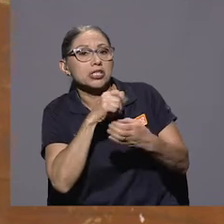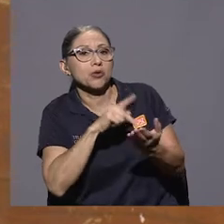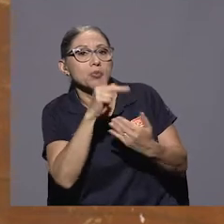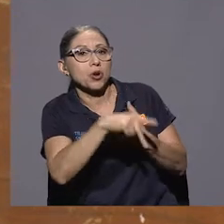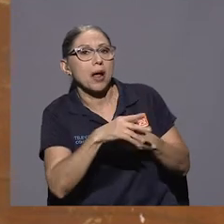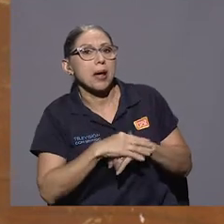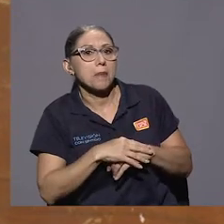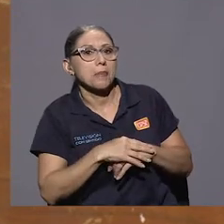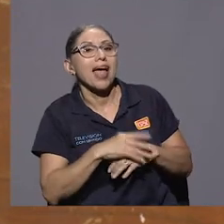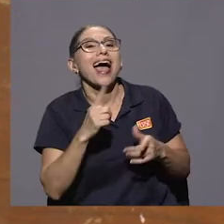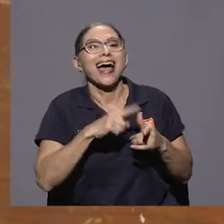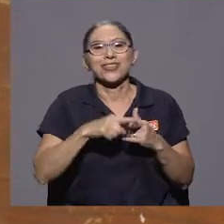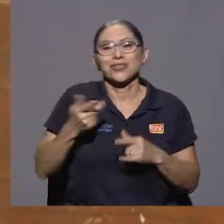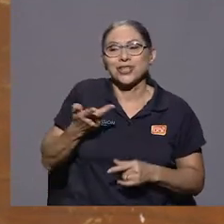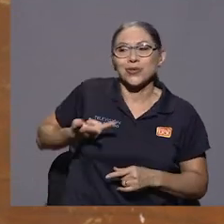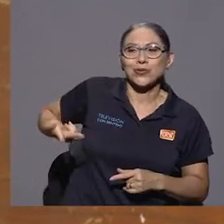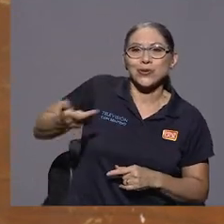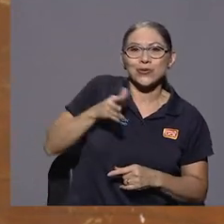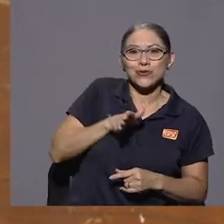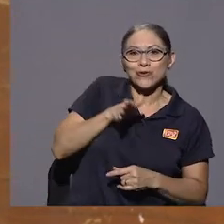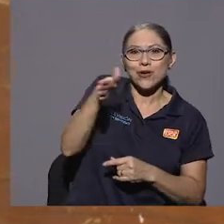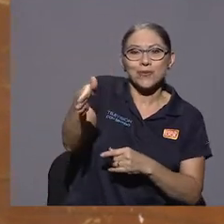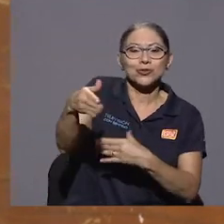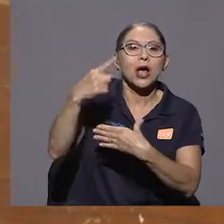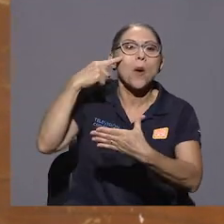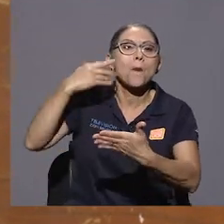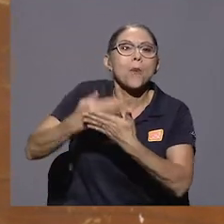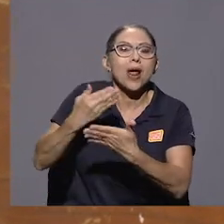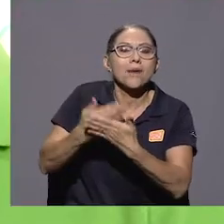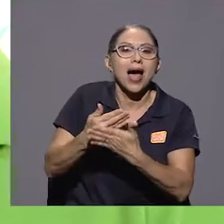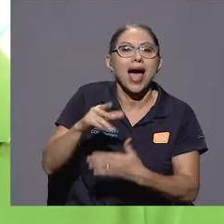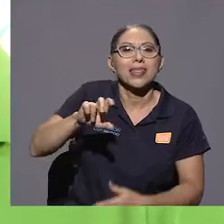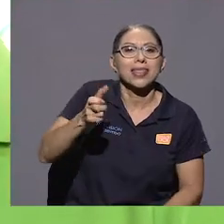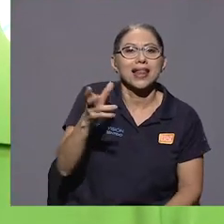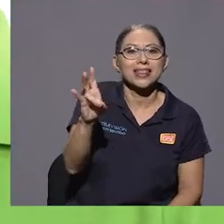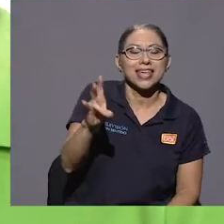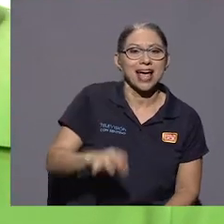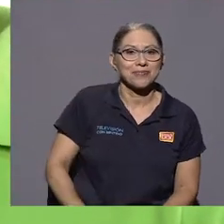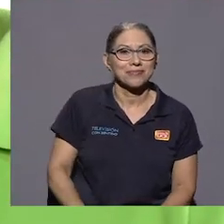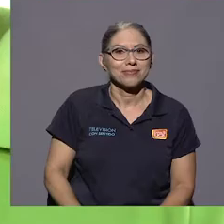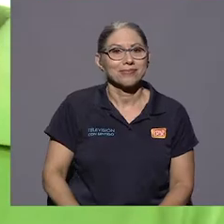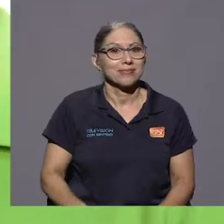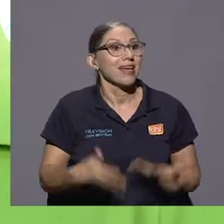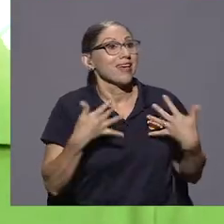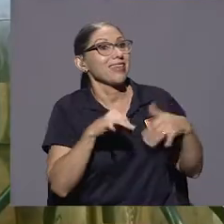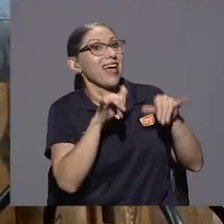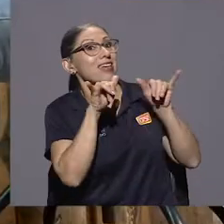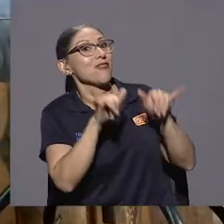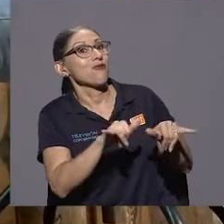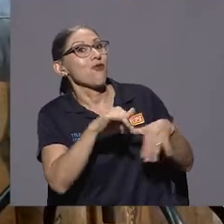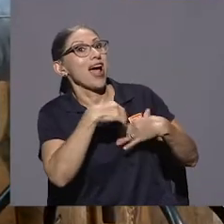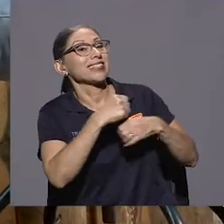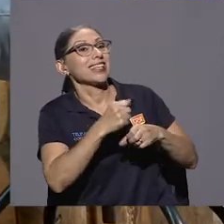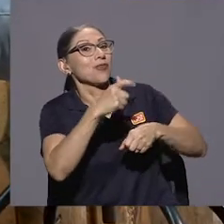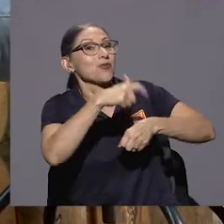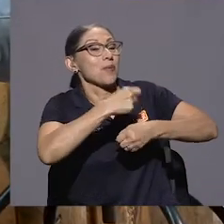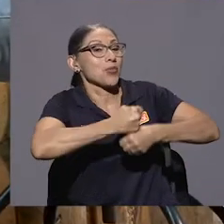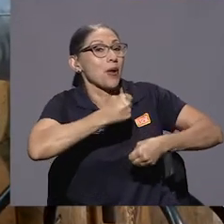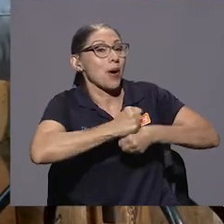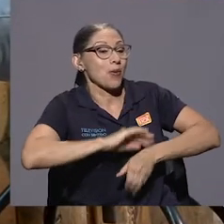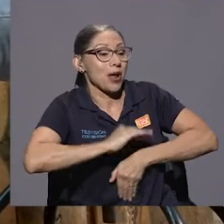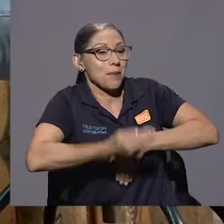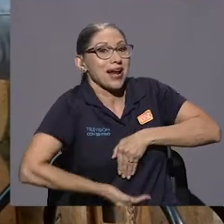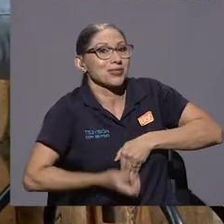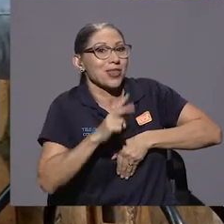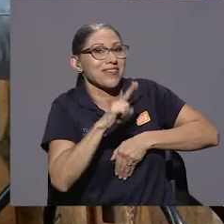que... Y entonces fuimos a hacer la, la, la prueba Teletica y... Fuiste a hacer un embarazo de 25 años. Fui a hacer un embarazo de